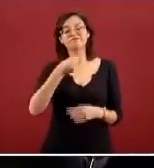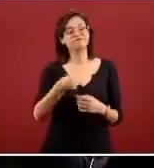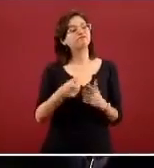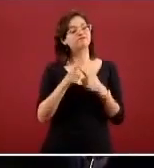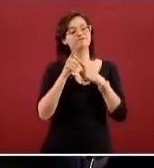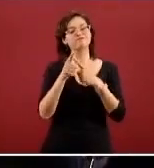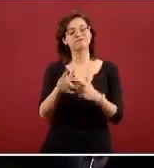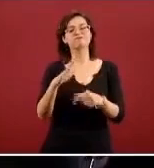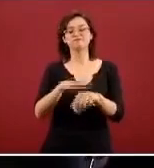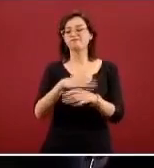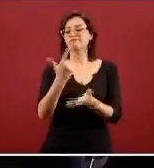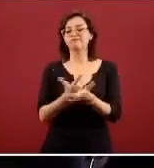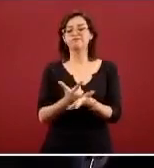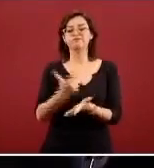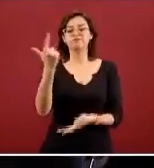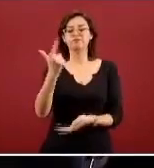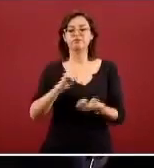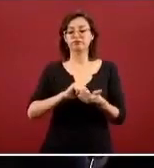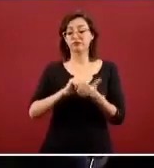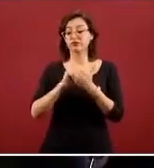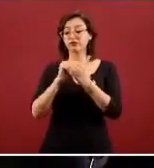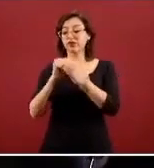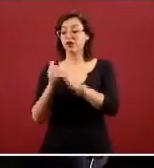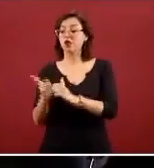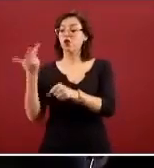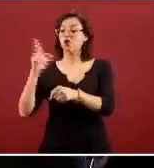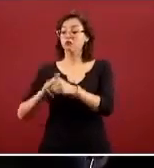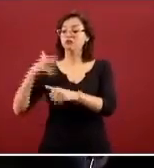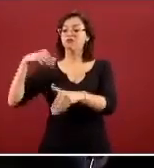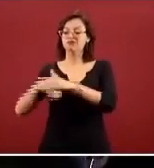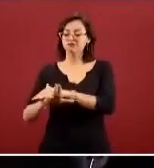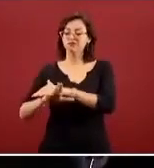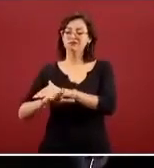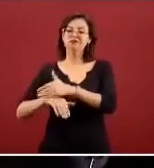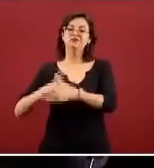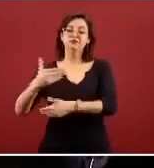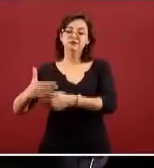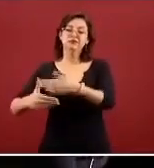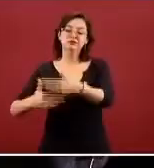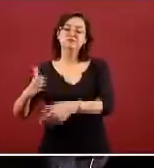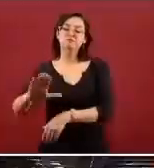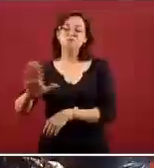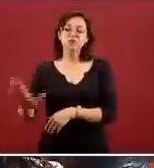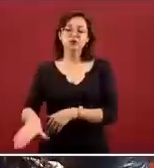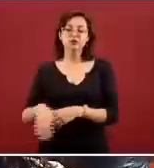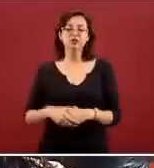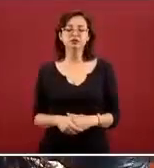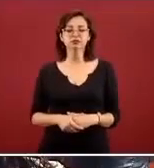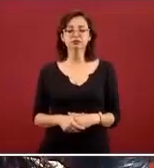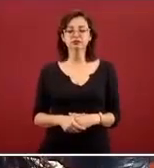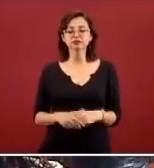riesgo, no solo para complicarse y hospitalizarse, sino también para en su momento poder fallecer. La siguiente diapositiva.